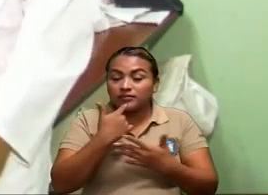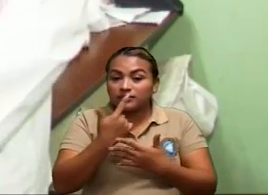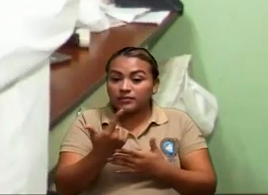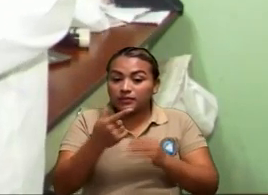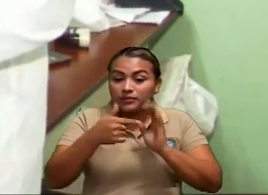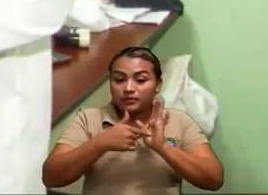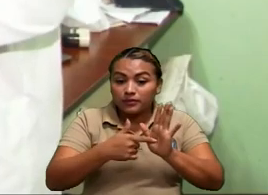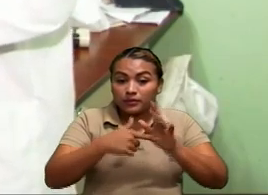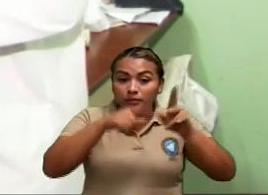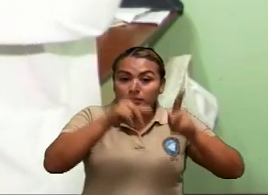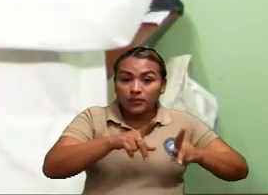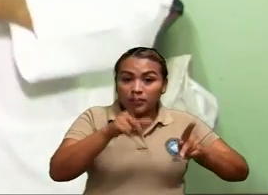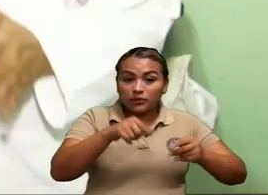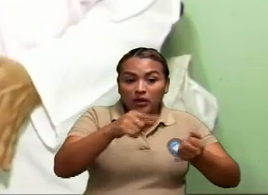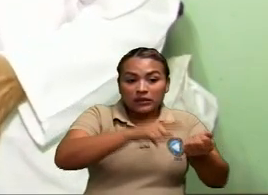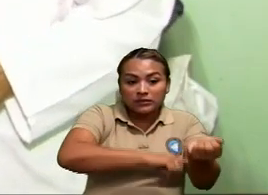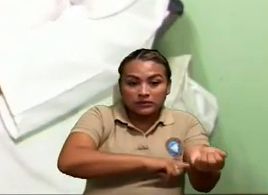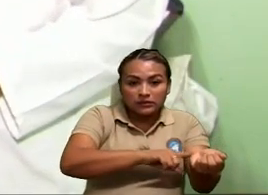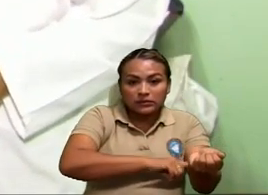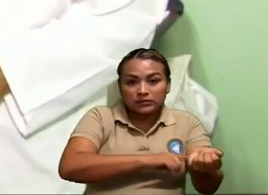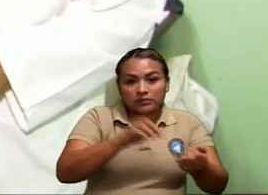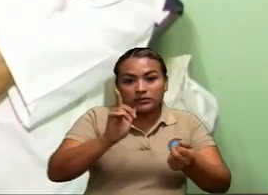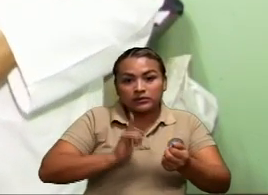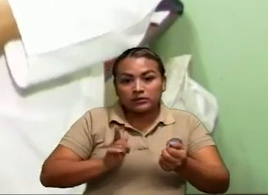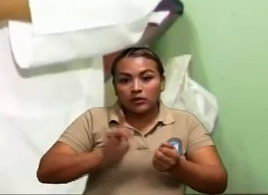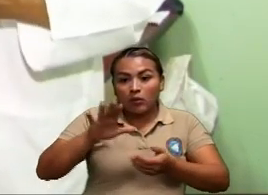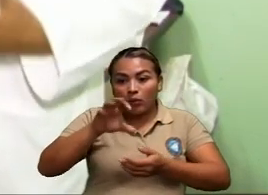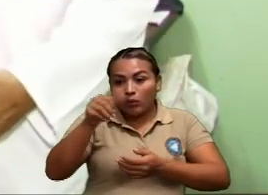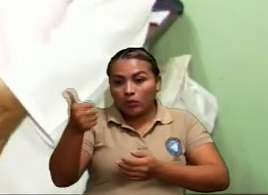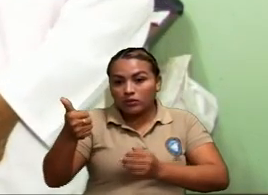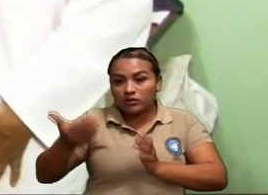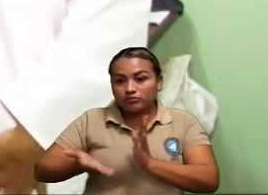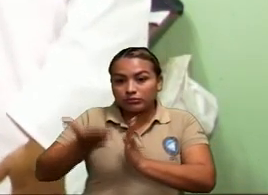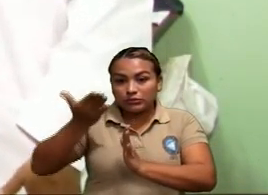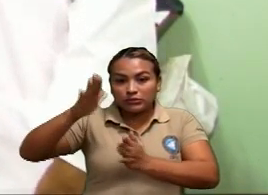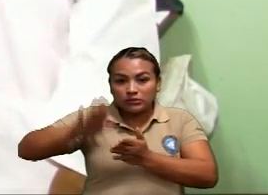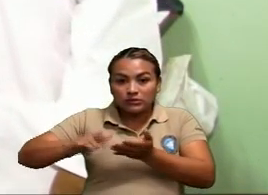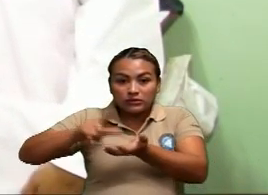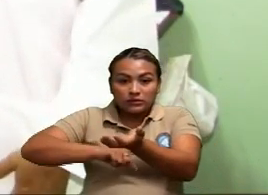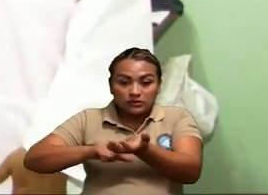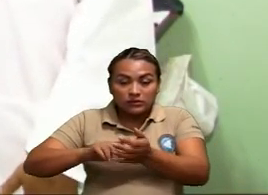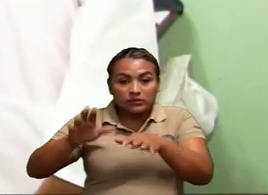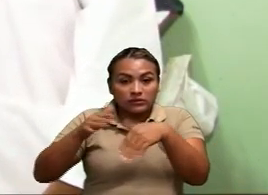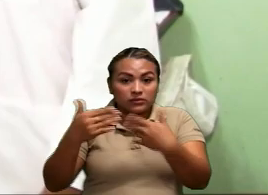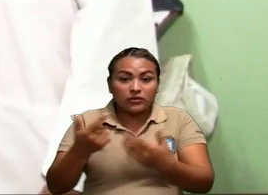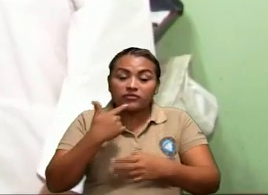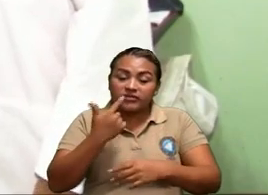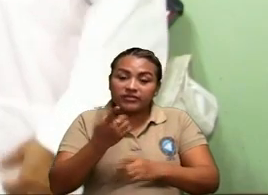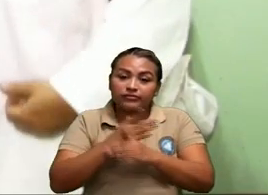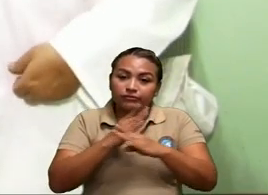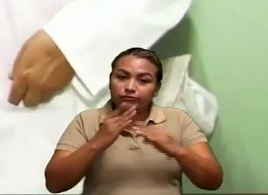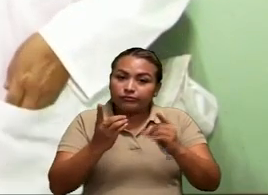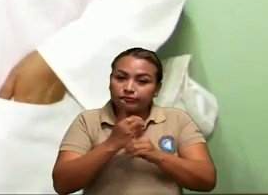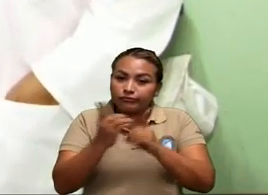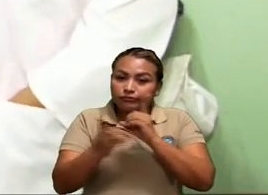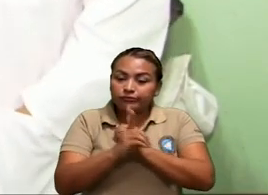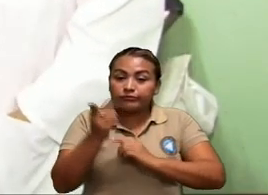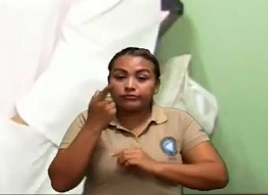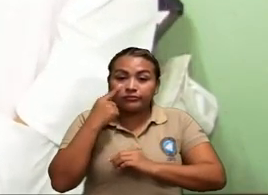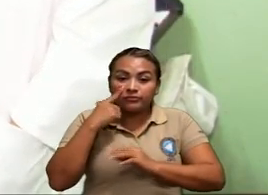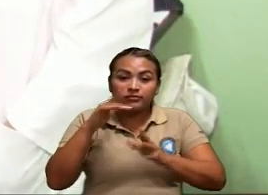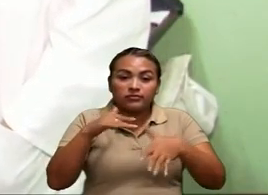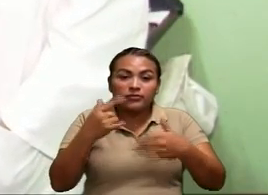es diabético a un paciente que no es diabético, ¿verdad? Sí, hay que restringirle otros alimentos. Mire, ¿qué tan común es, licenciada?